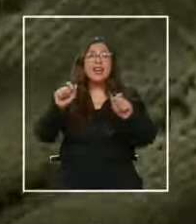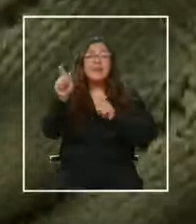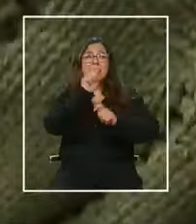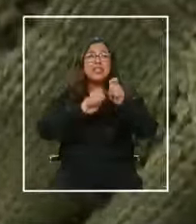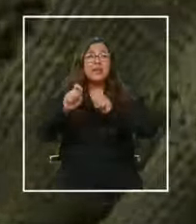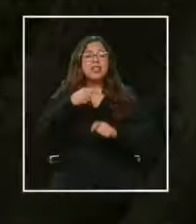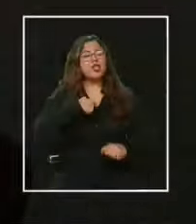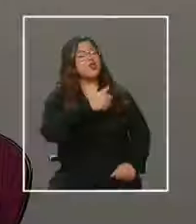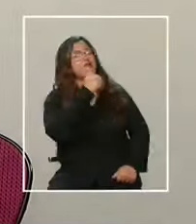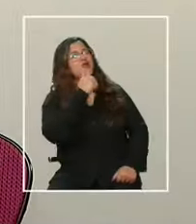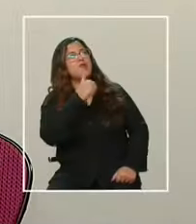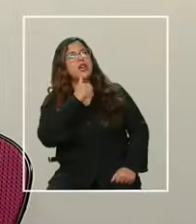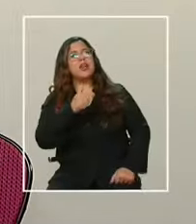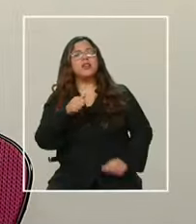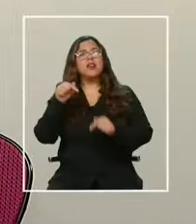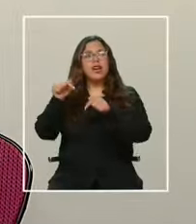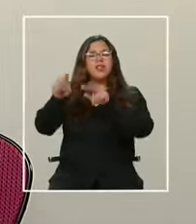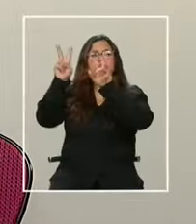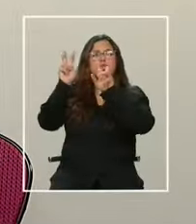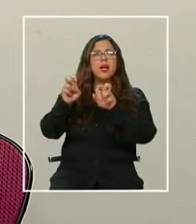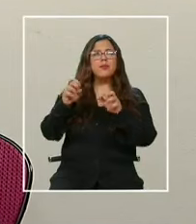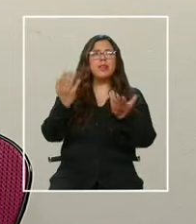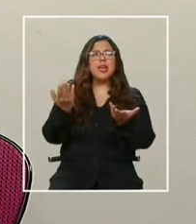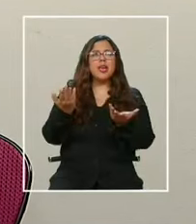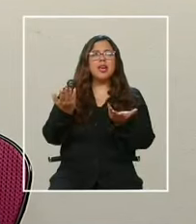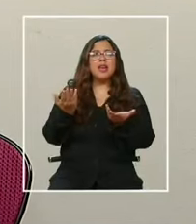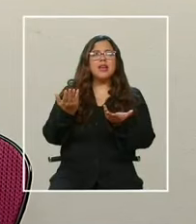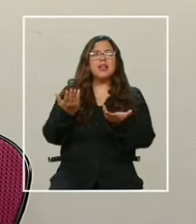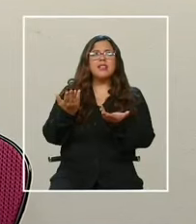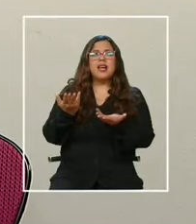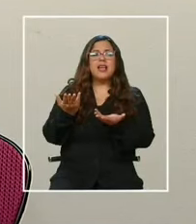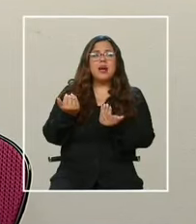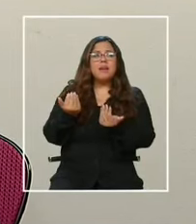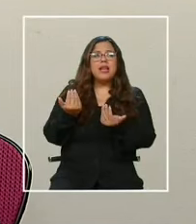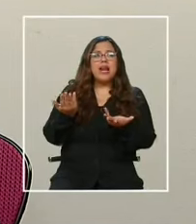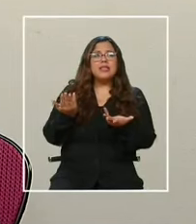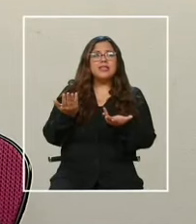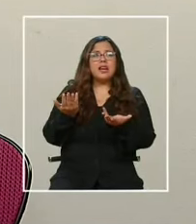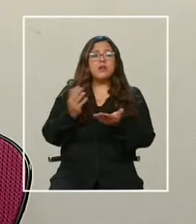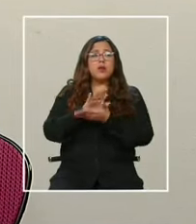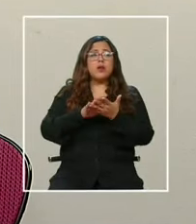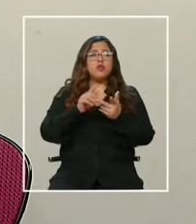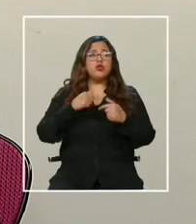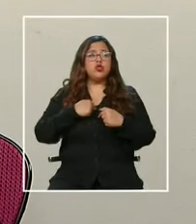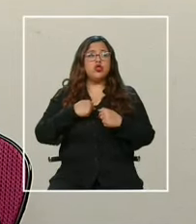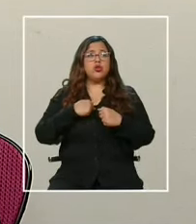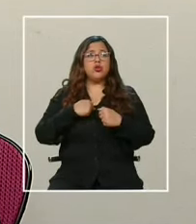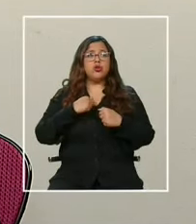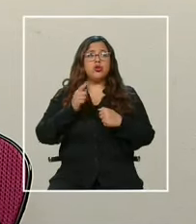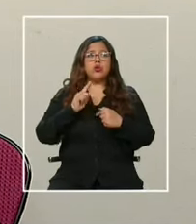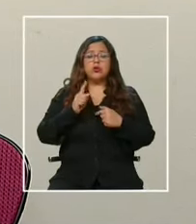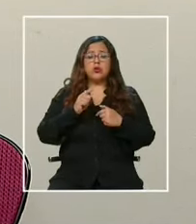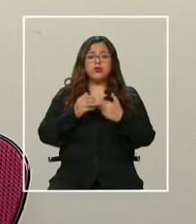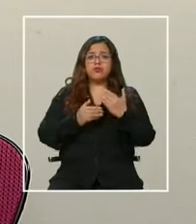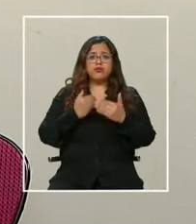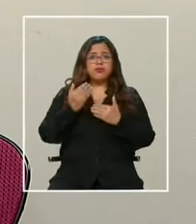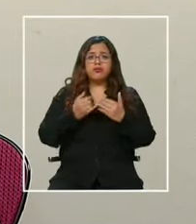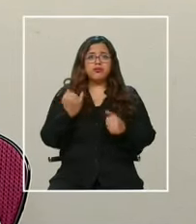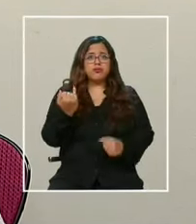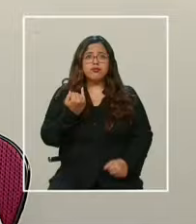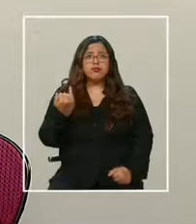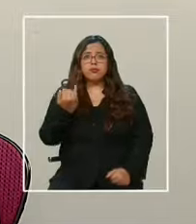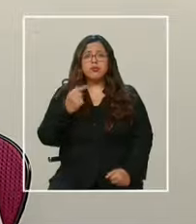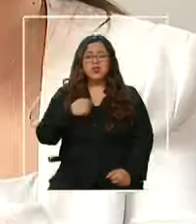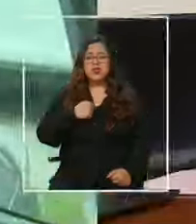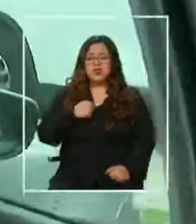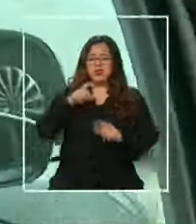Muy bien. Está muy basado en la expectativa que uno tiene de vida. Si yo no soy funcional, yo empiezo a sentirme